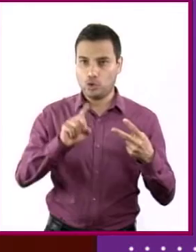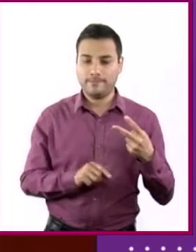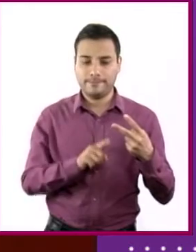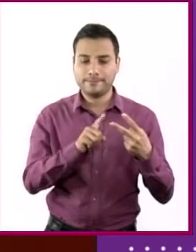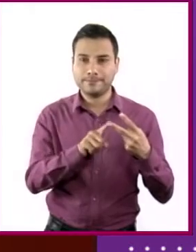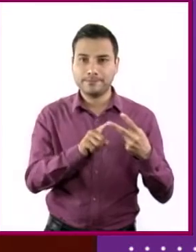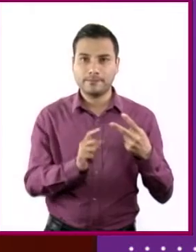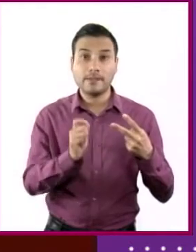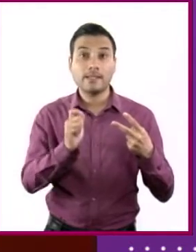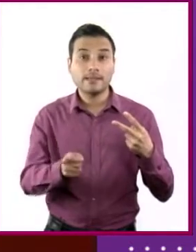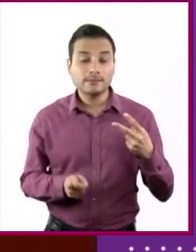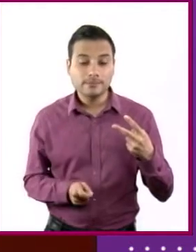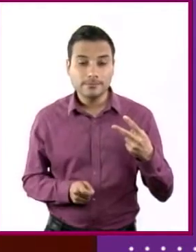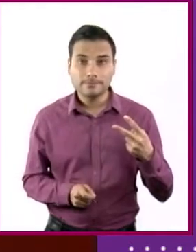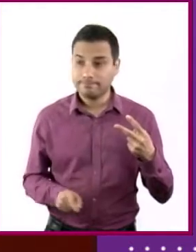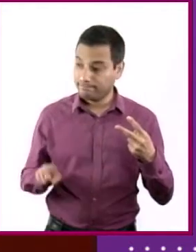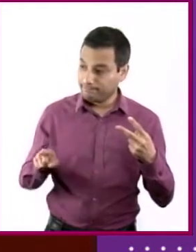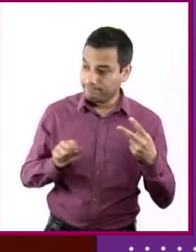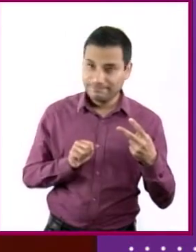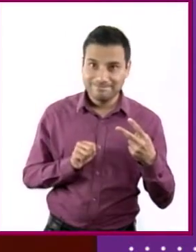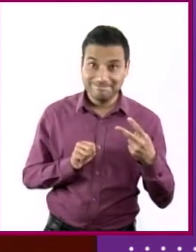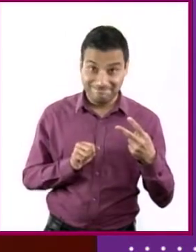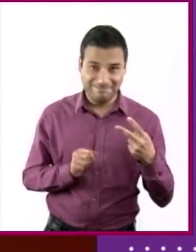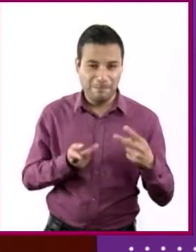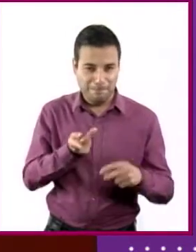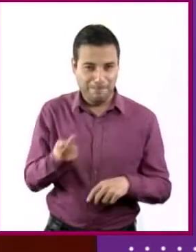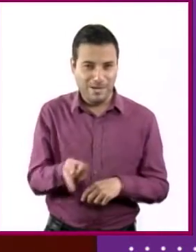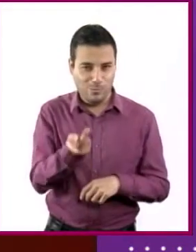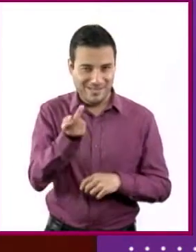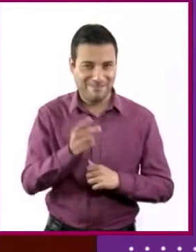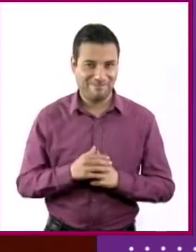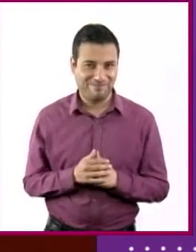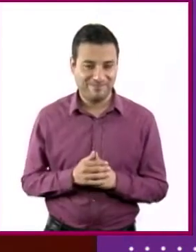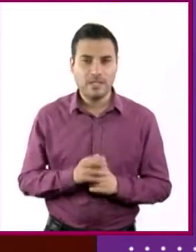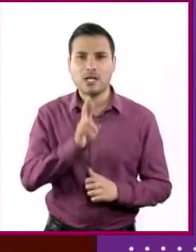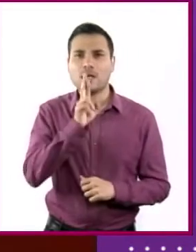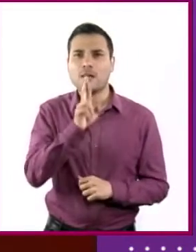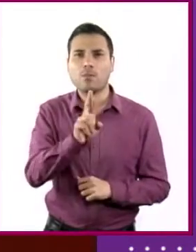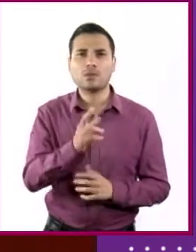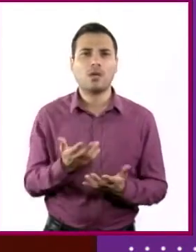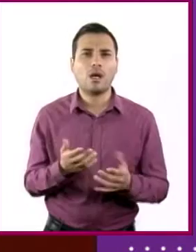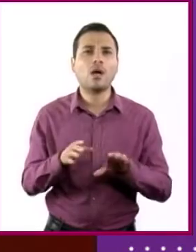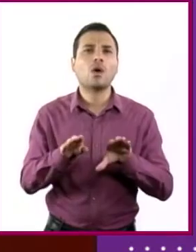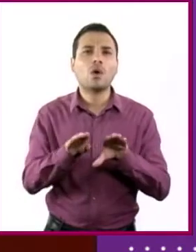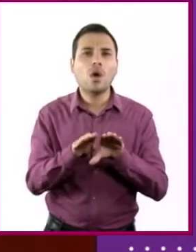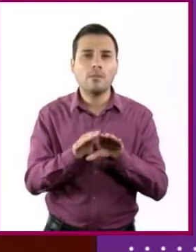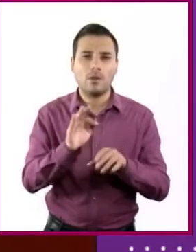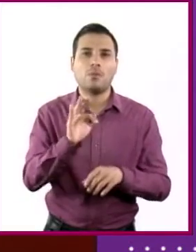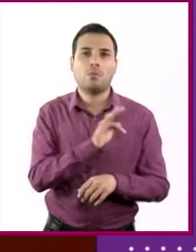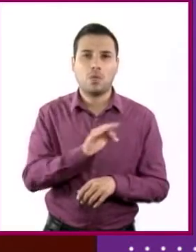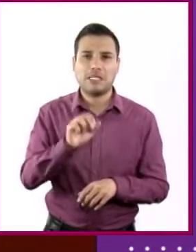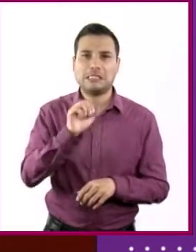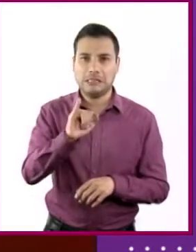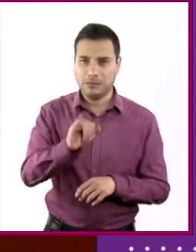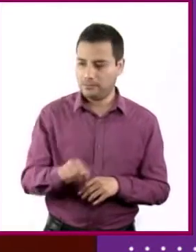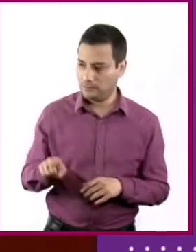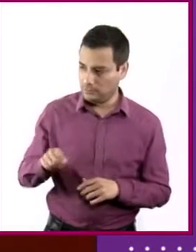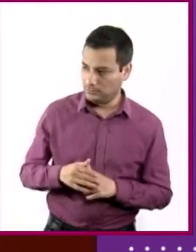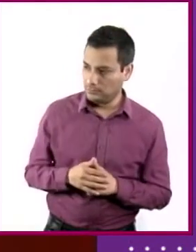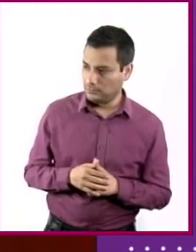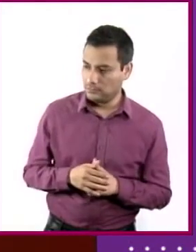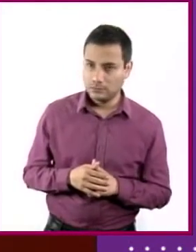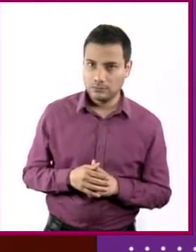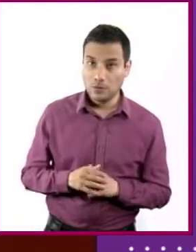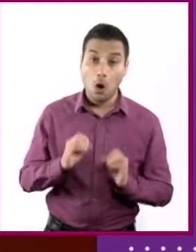caso decimos Could you. Y la forma de responder puede ser positiva, Yes, I